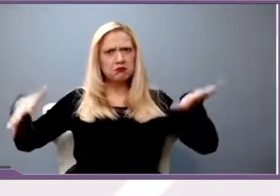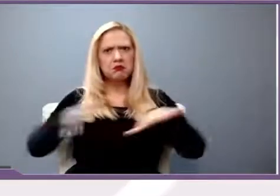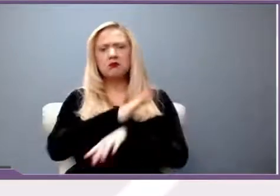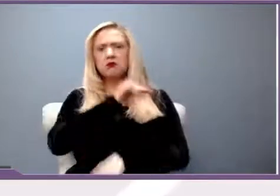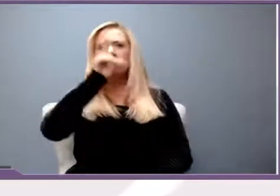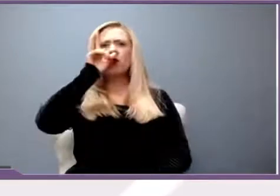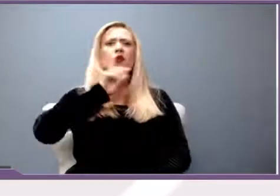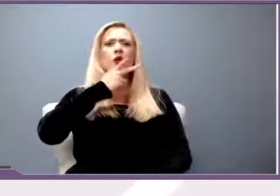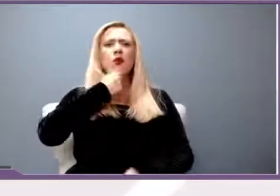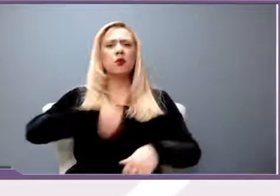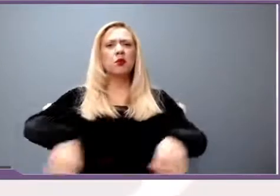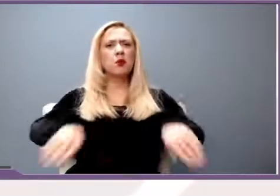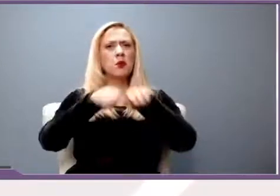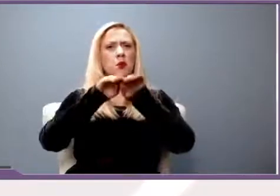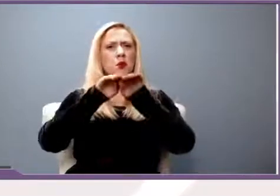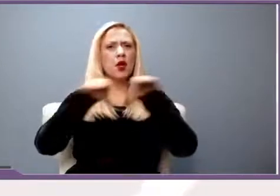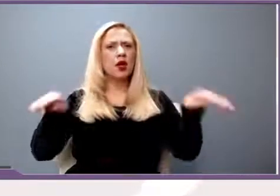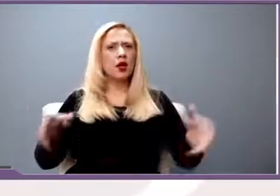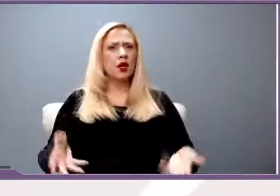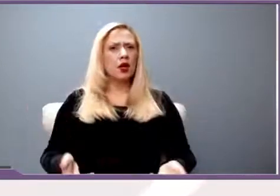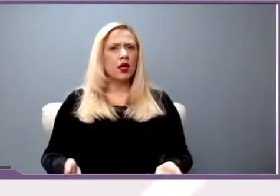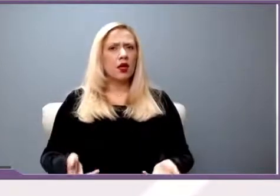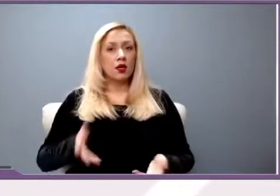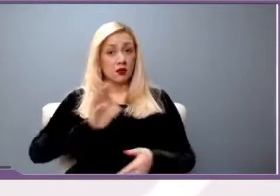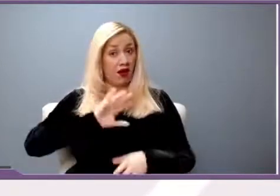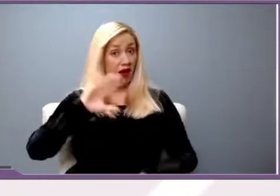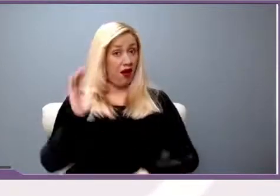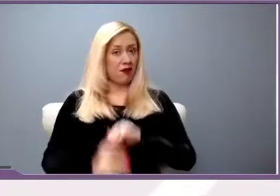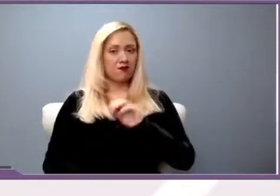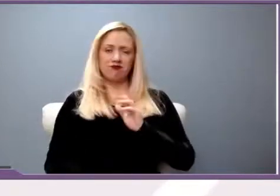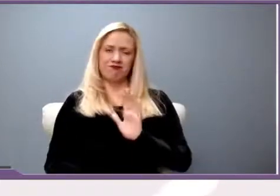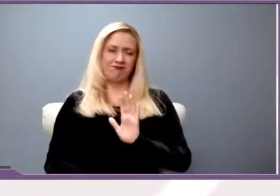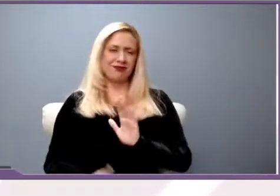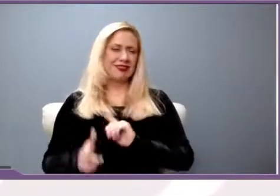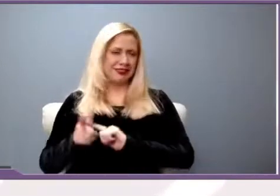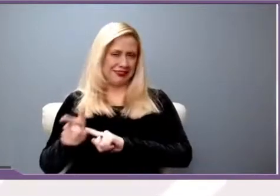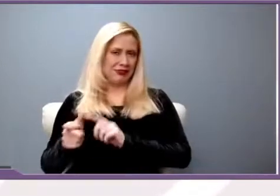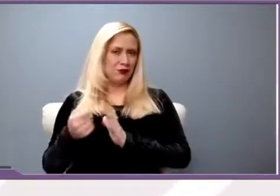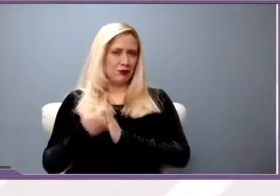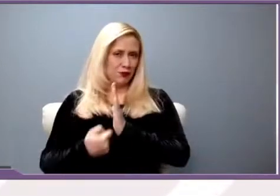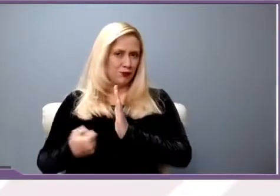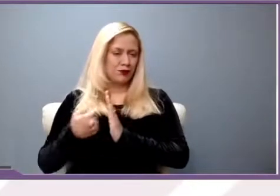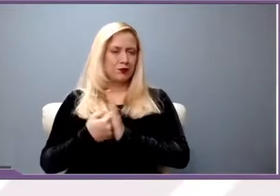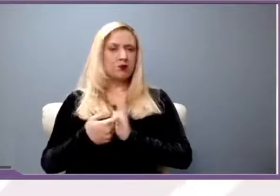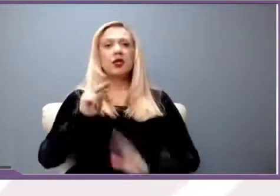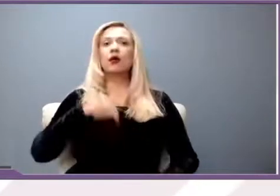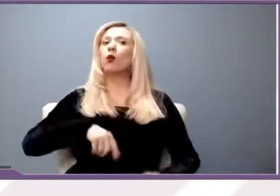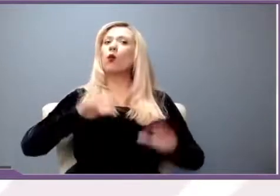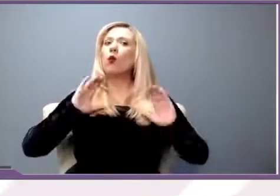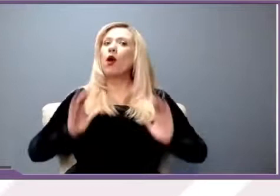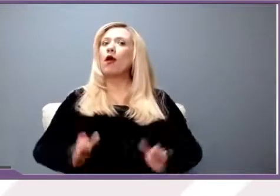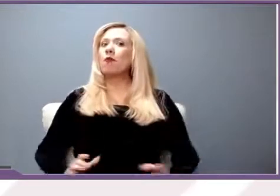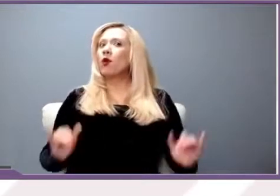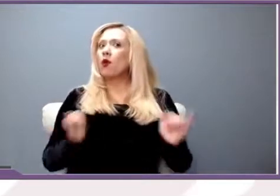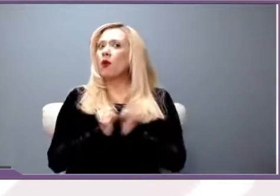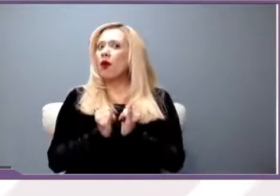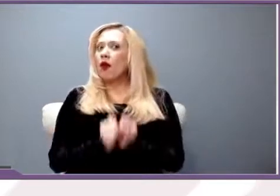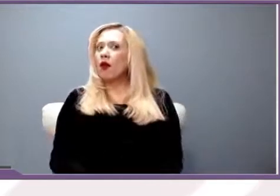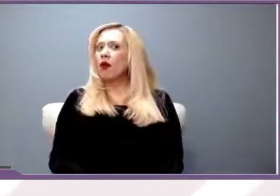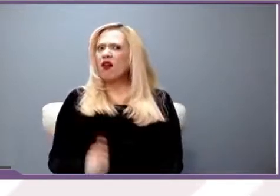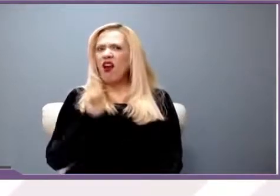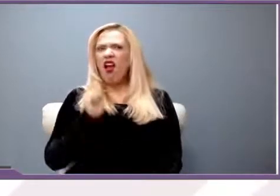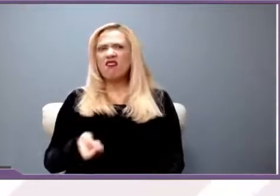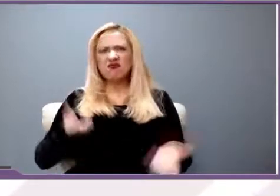demás, ¿no? Sabemos que todavía no es algo acabado, pues igual con el cuerpo, ¿no? Primero preguntarnos, ¿qué es nuestro cuerpo? El cuerpo siempre